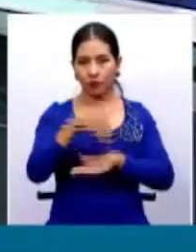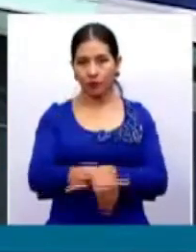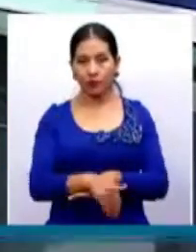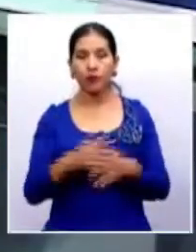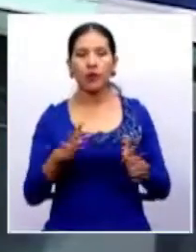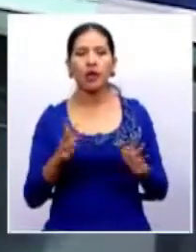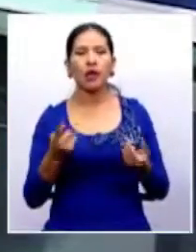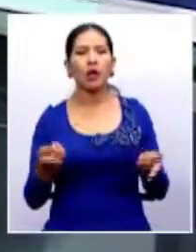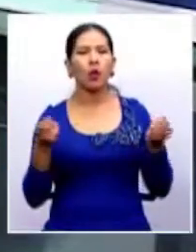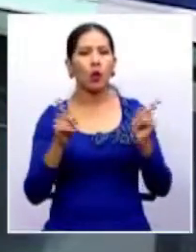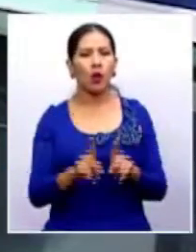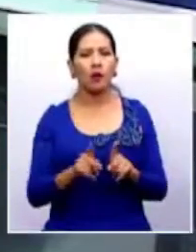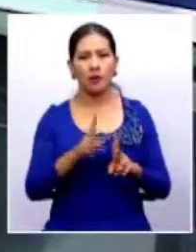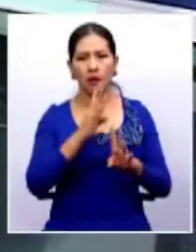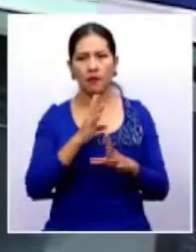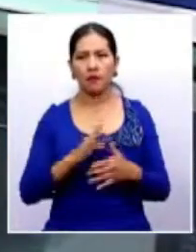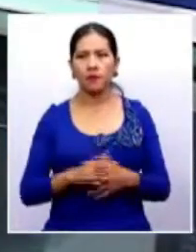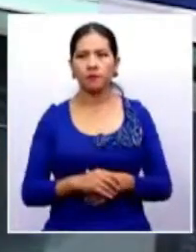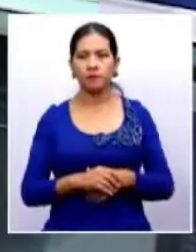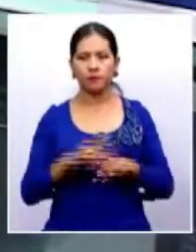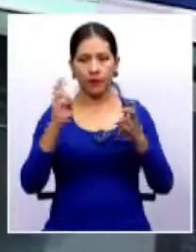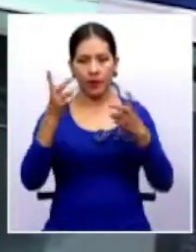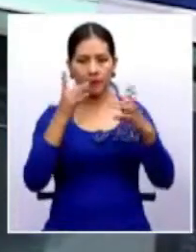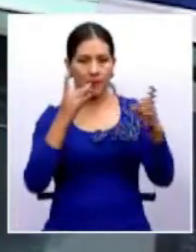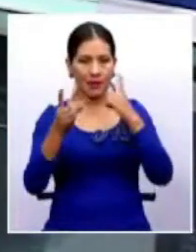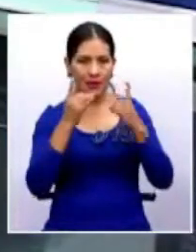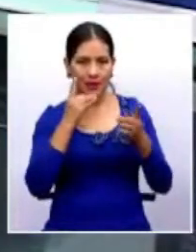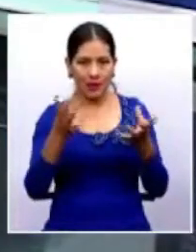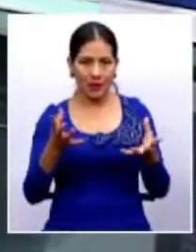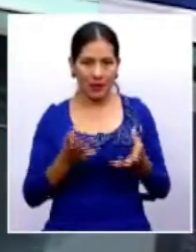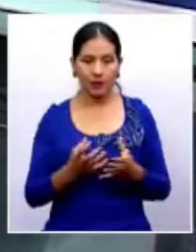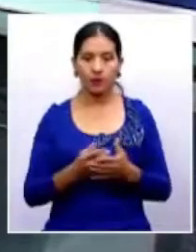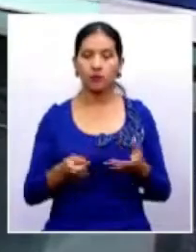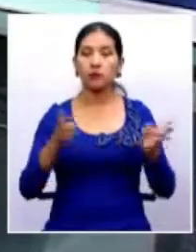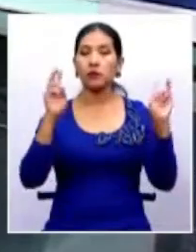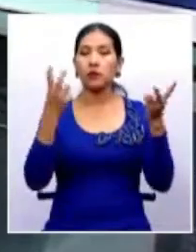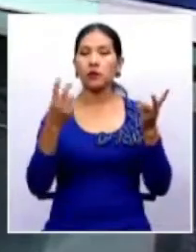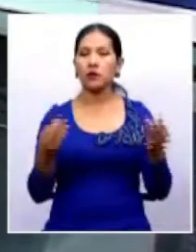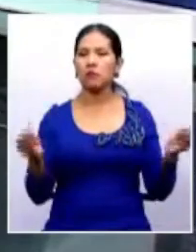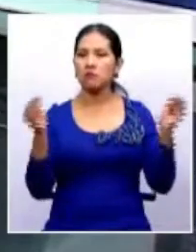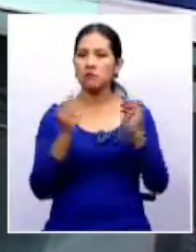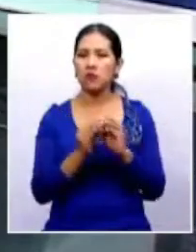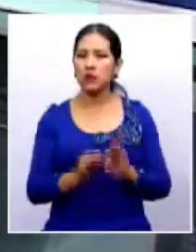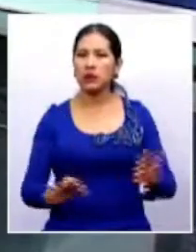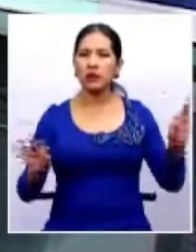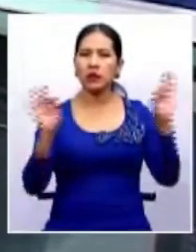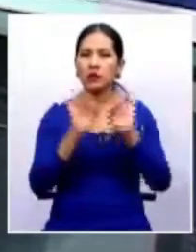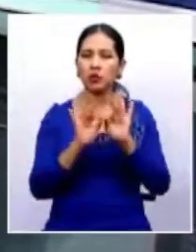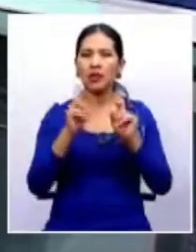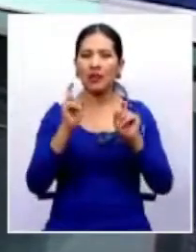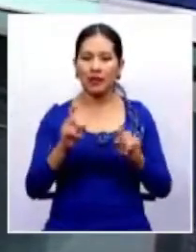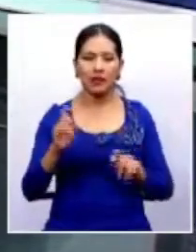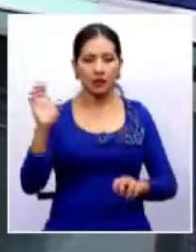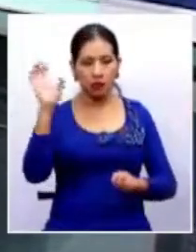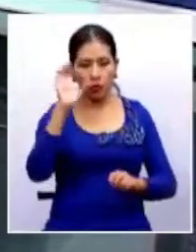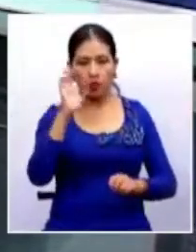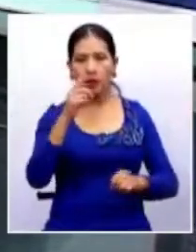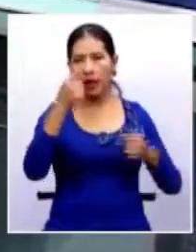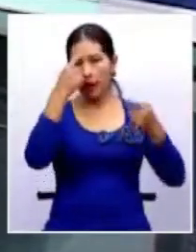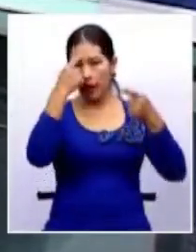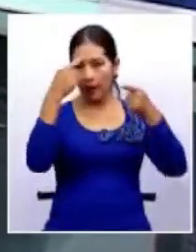cuando se habla de un diálogo indudablemente el tema más importante es encontrar las